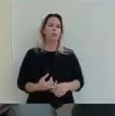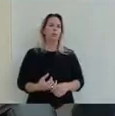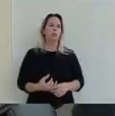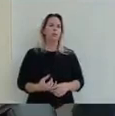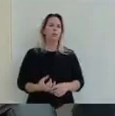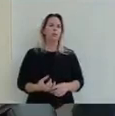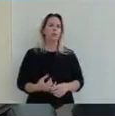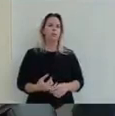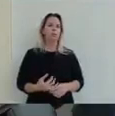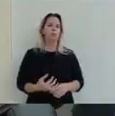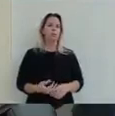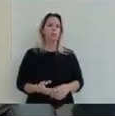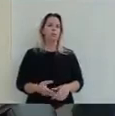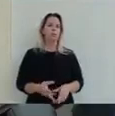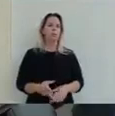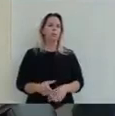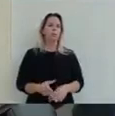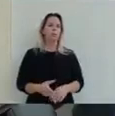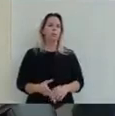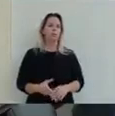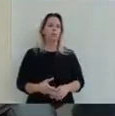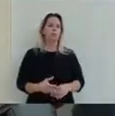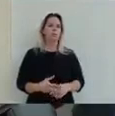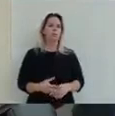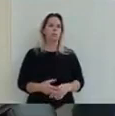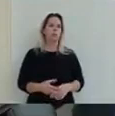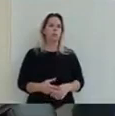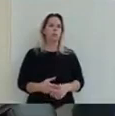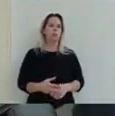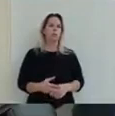Paso de los Libres. Cada cuánto día rotan,